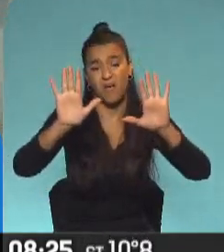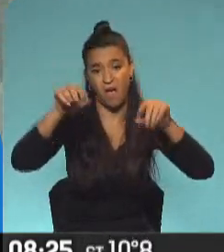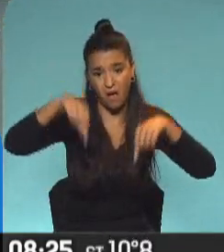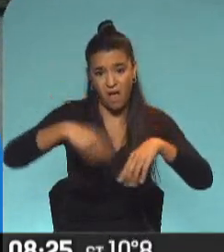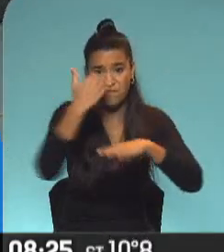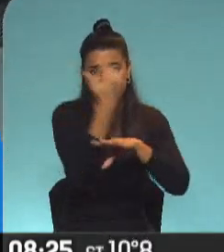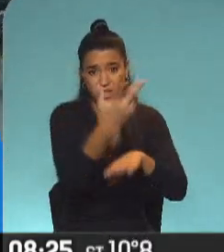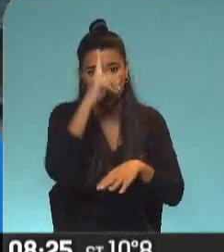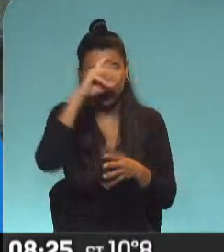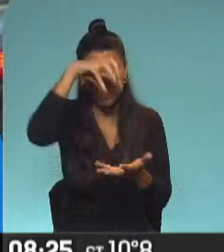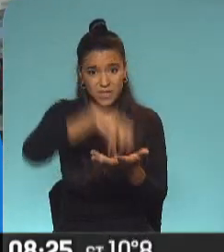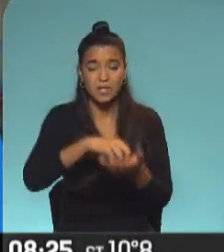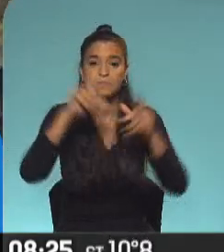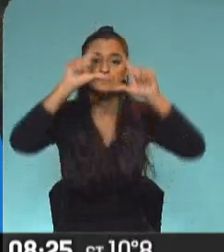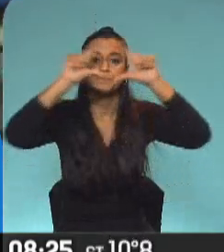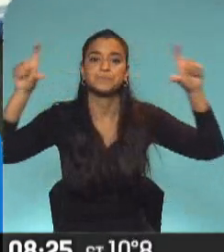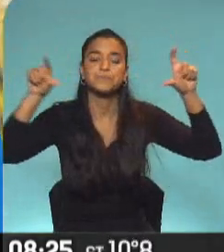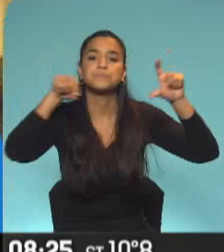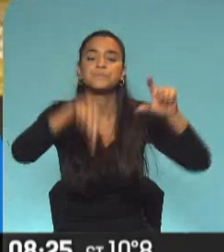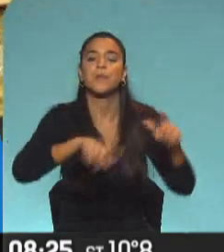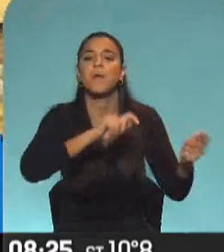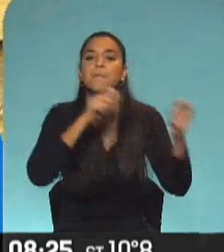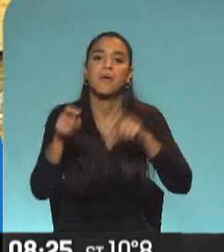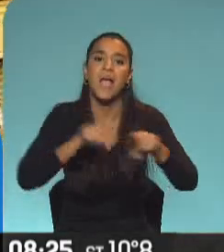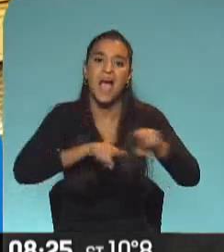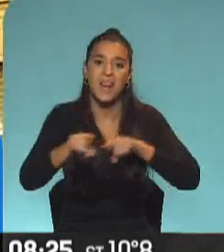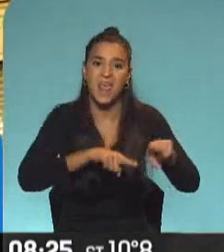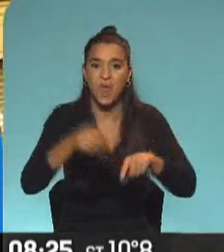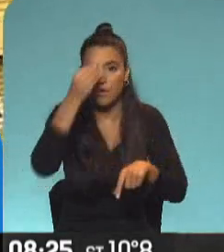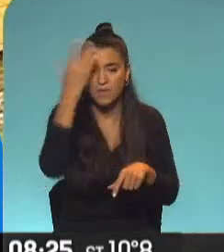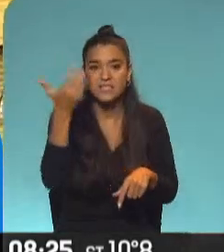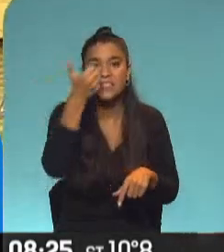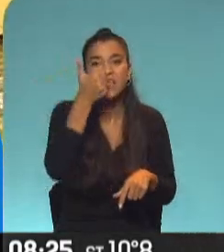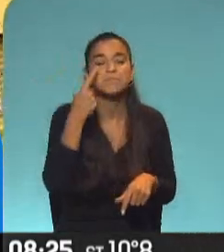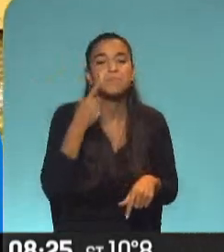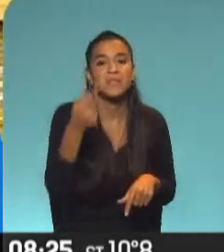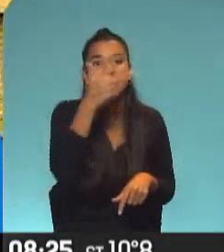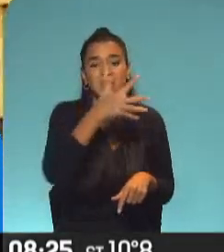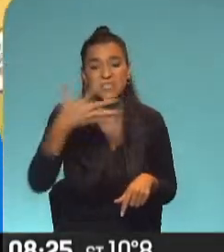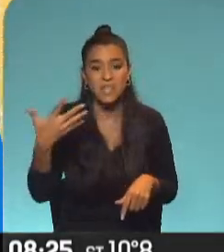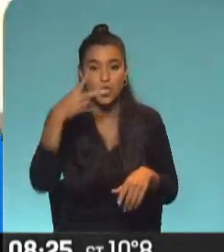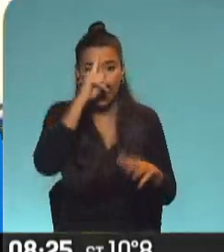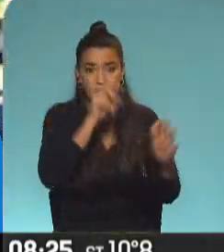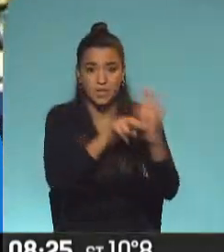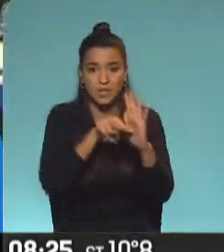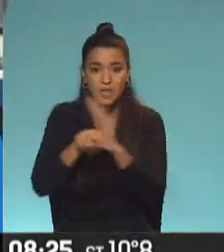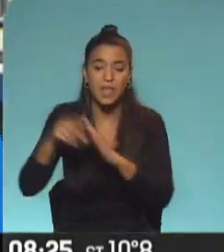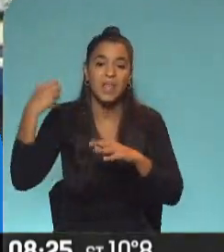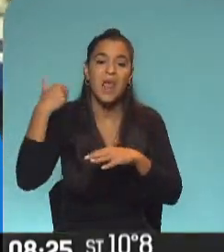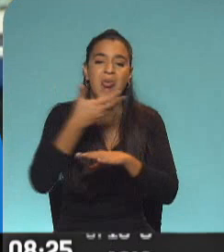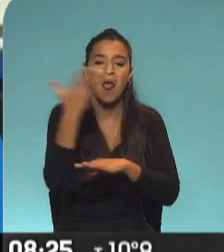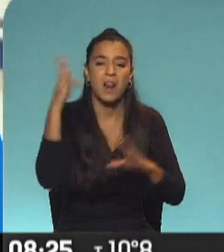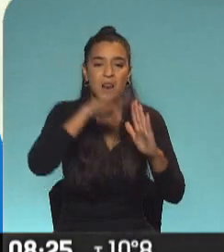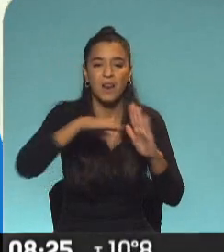aquí frente al hospital está él pase a carrera profesional de los 6000 35 a los internados de el escalafón general